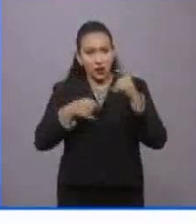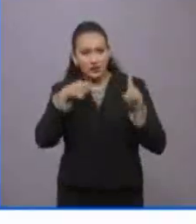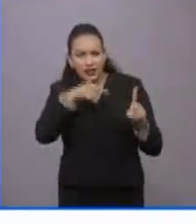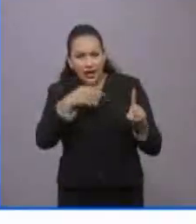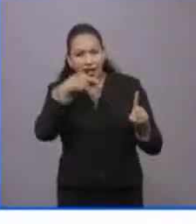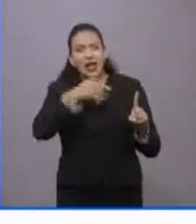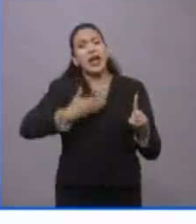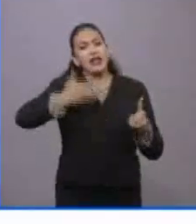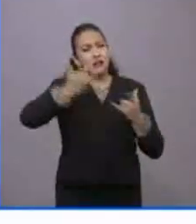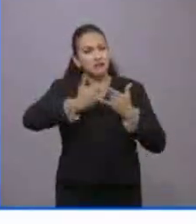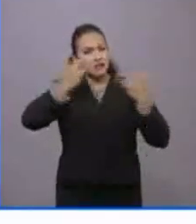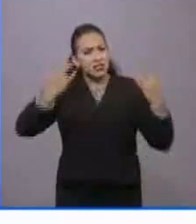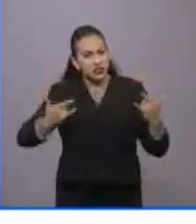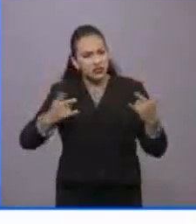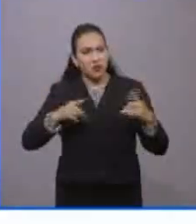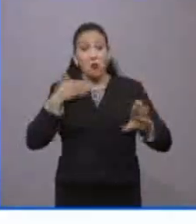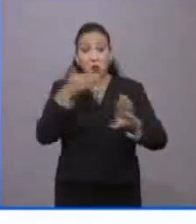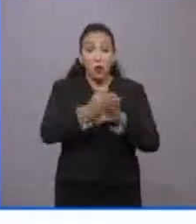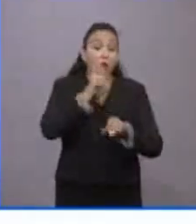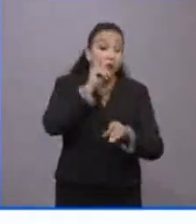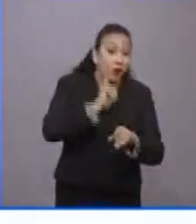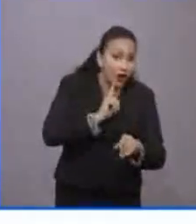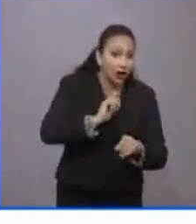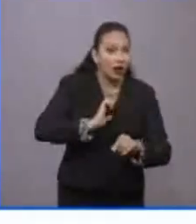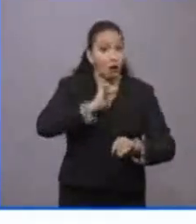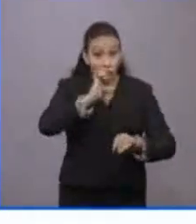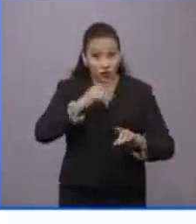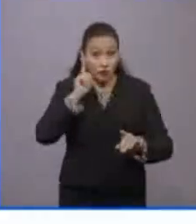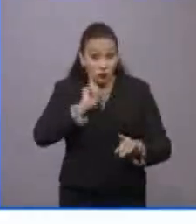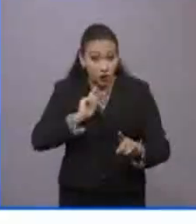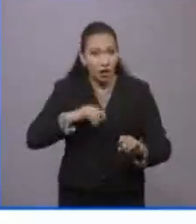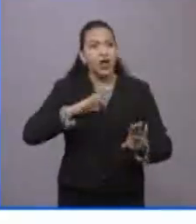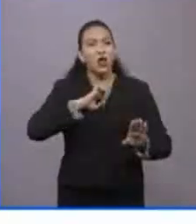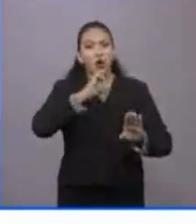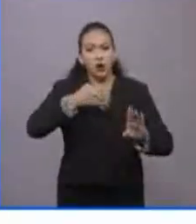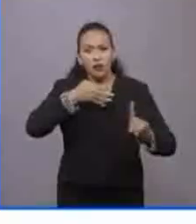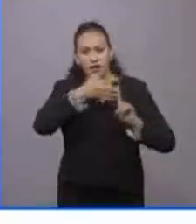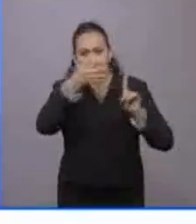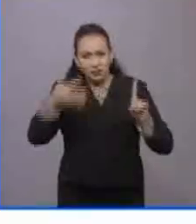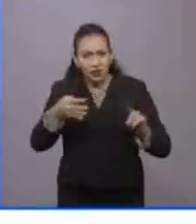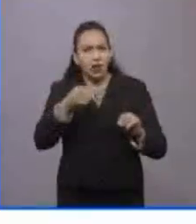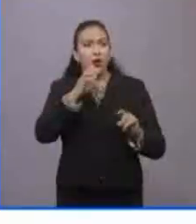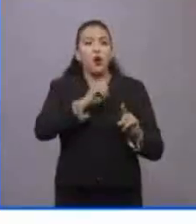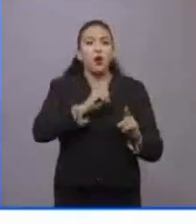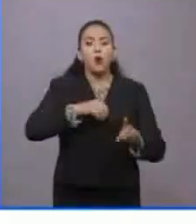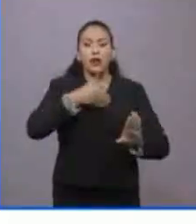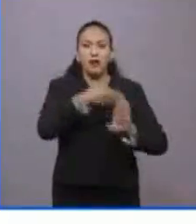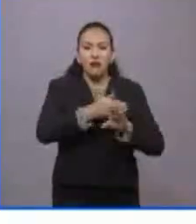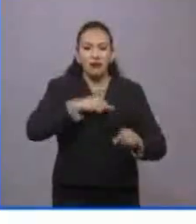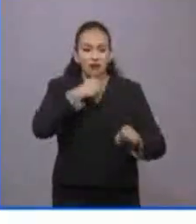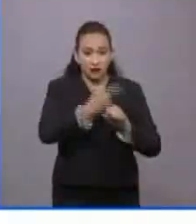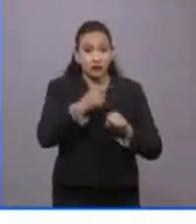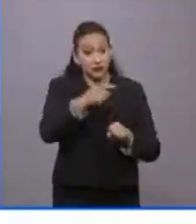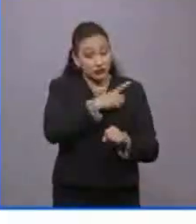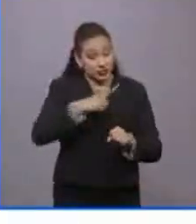a la perspectiva de género. Y por último, verificar si existen señalamientos sobre actos de corrupción.